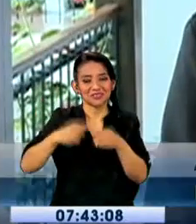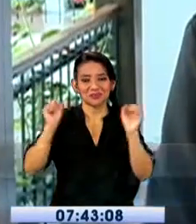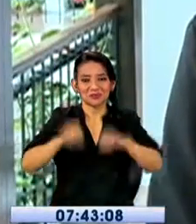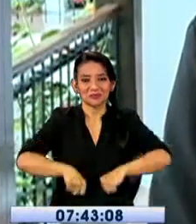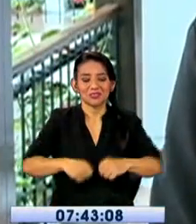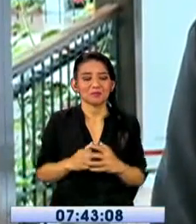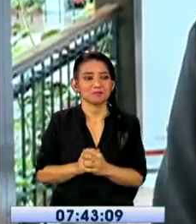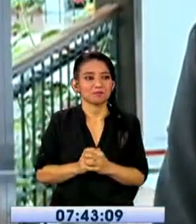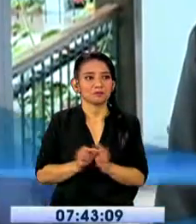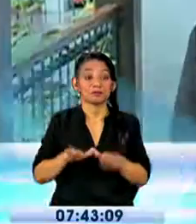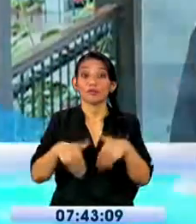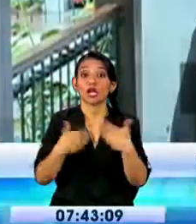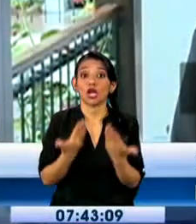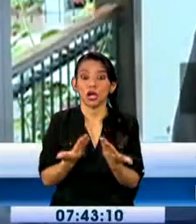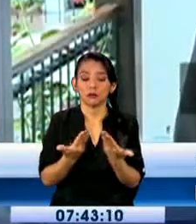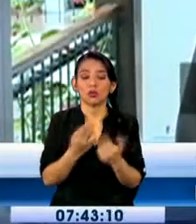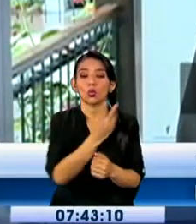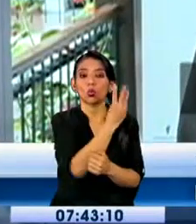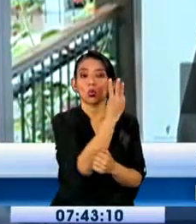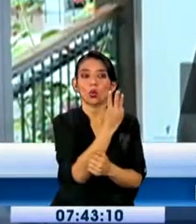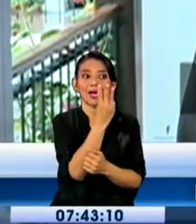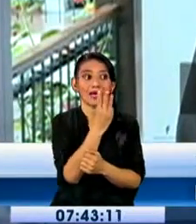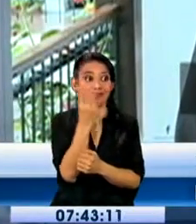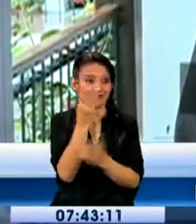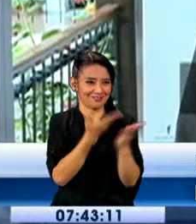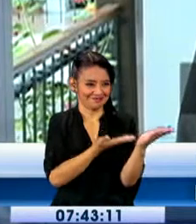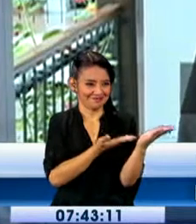lo pueden hacer a través de la dirección de